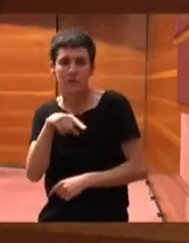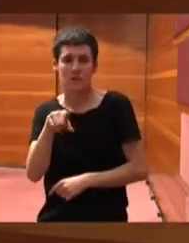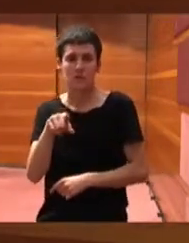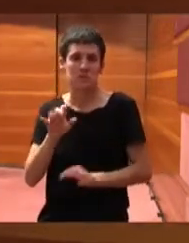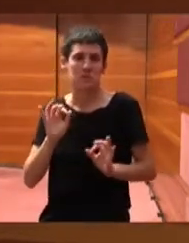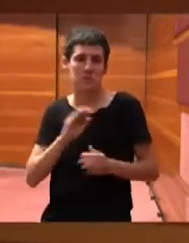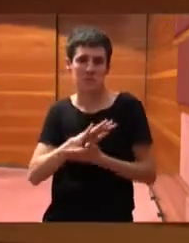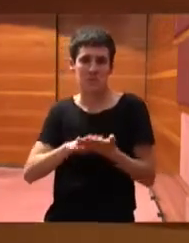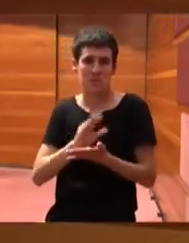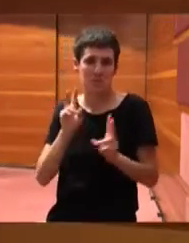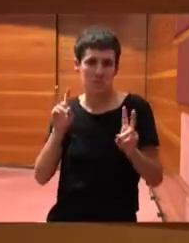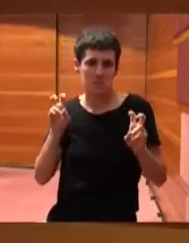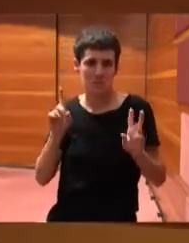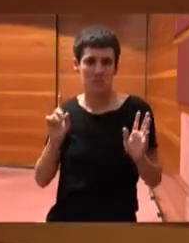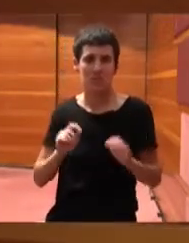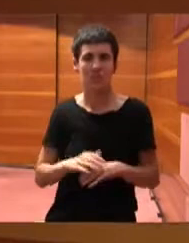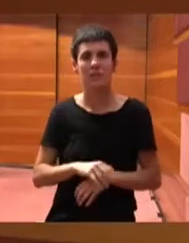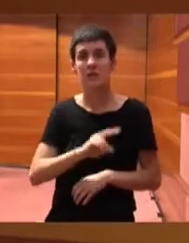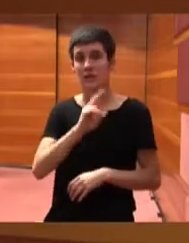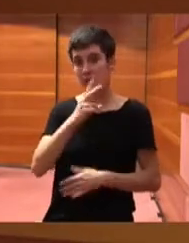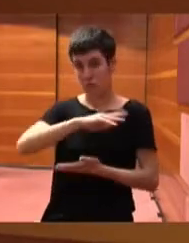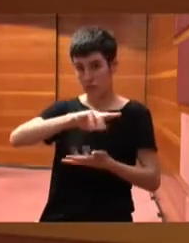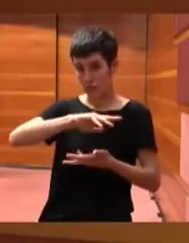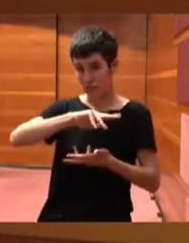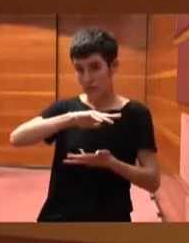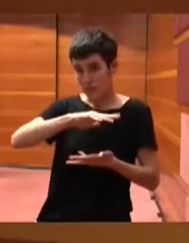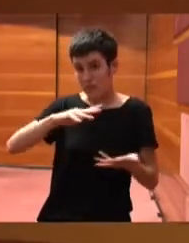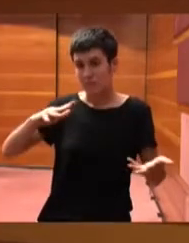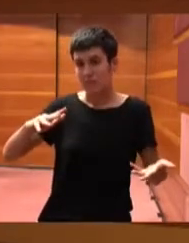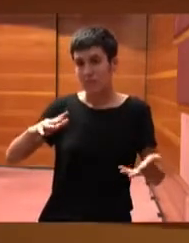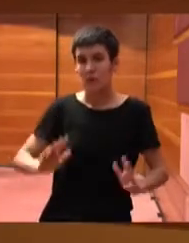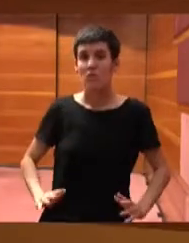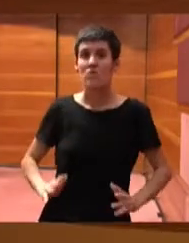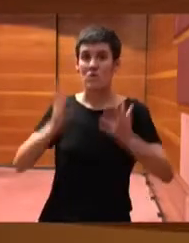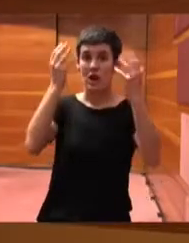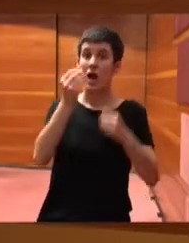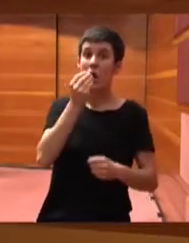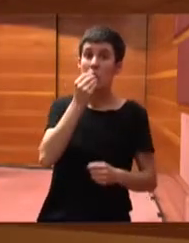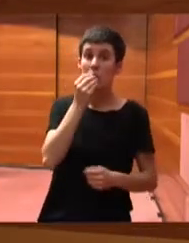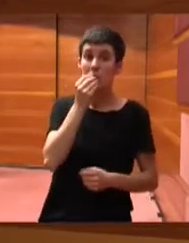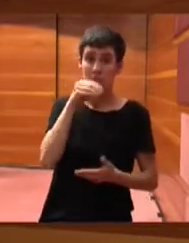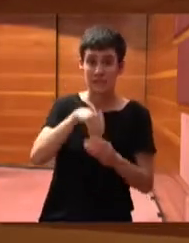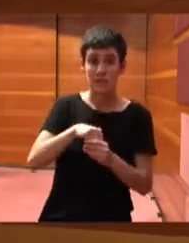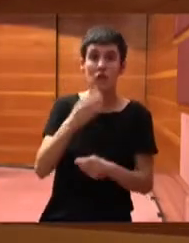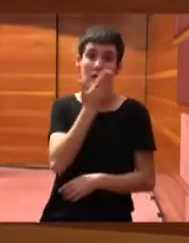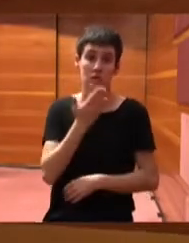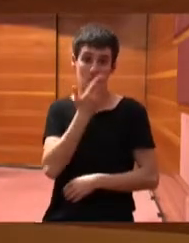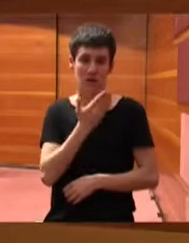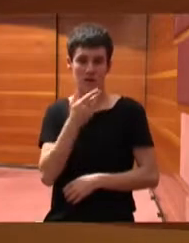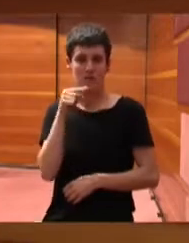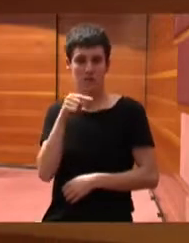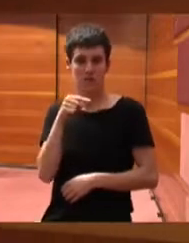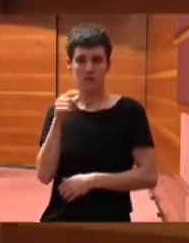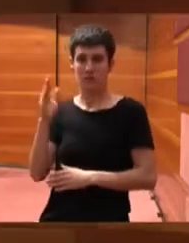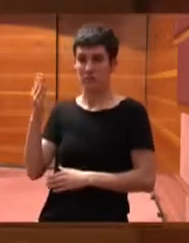¿Vale? ¿Cuál es la segunda noticia? La huelga en los comedores de las escuelas. En ese